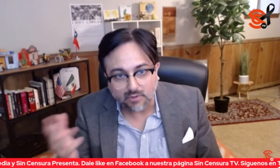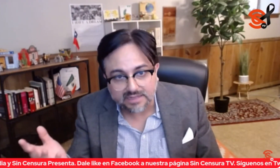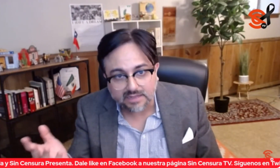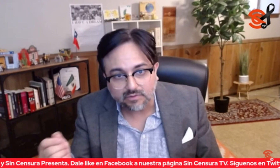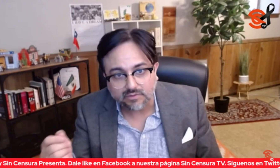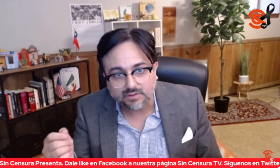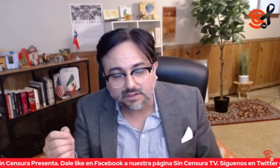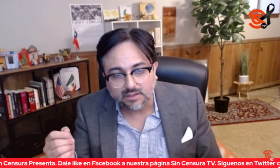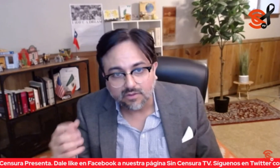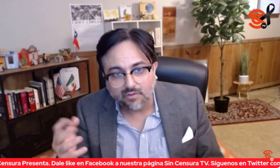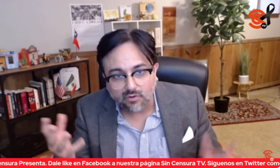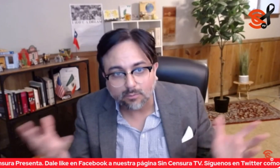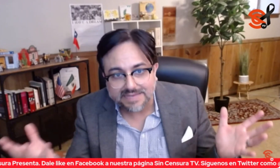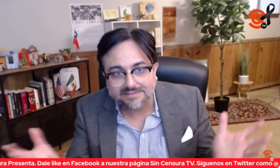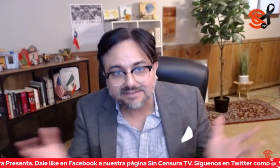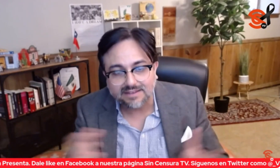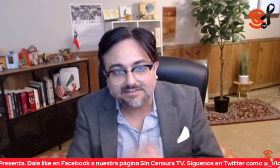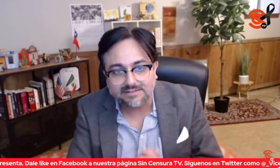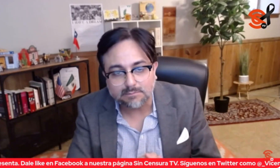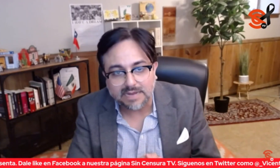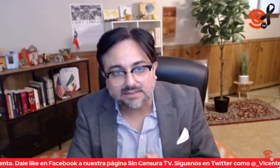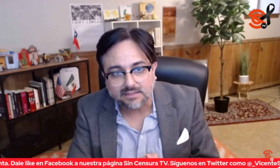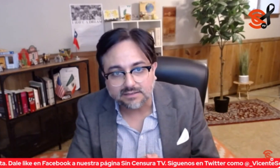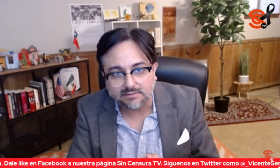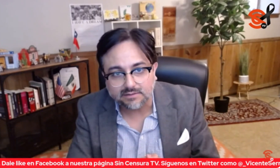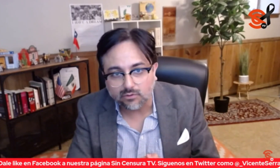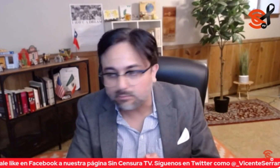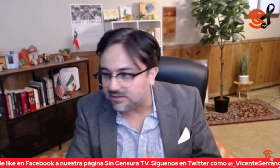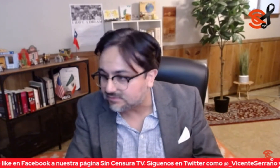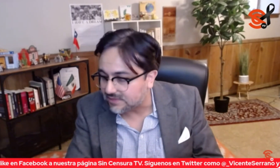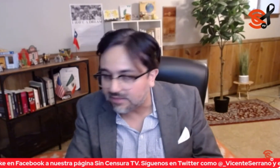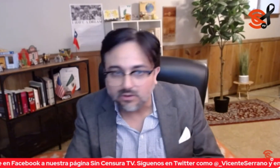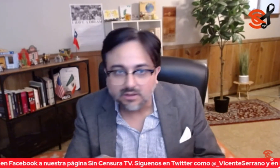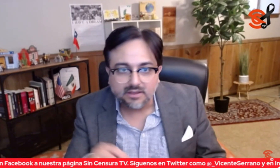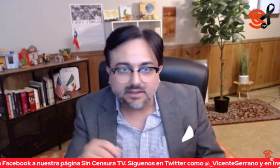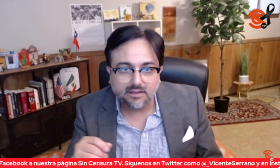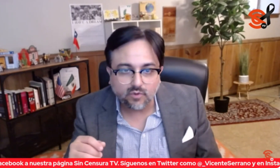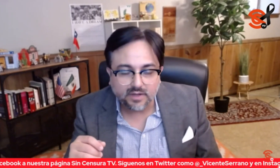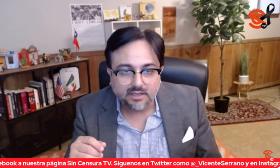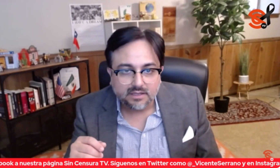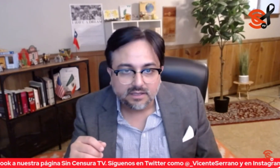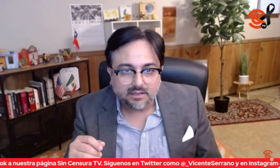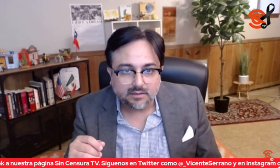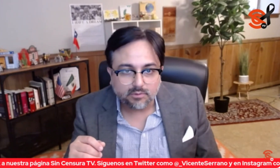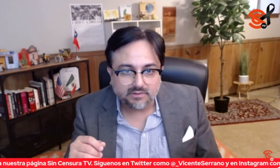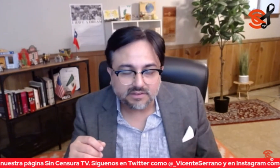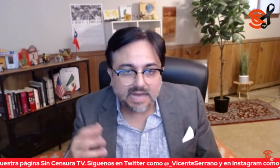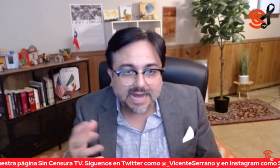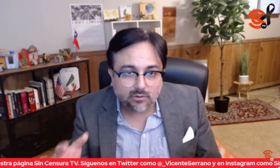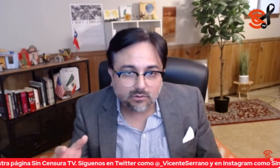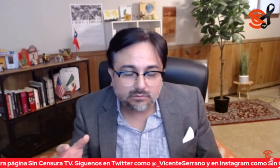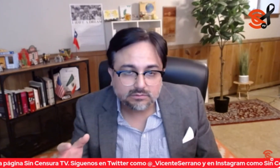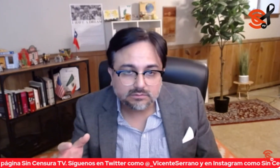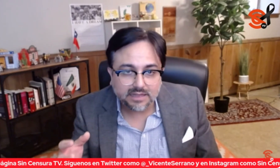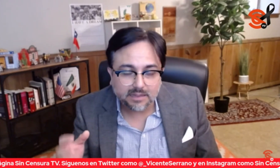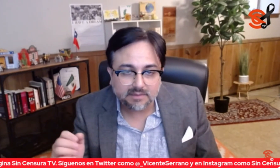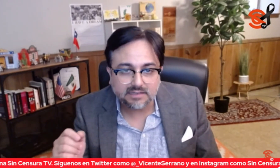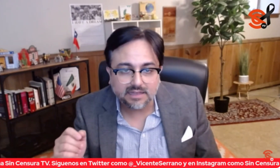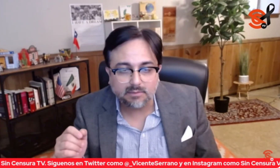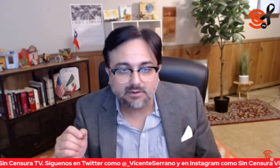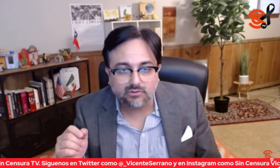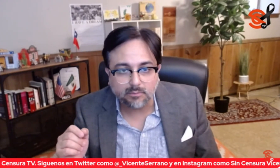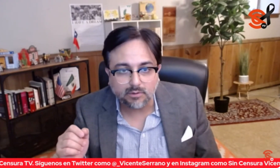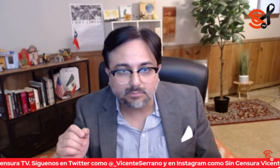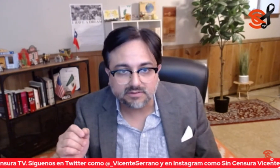Palacio de la Moneda, donde comienza este embate, este golpe de Estado, que fue pues ideado nada